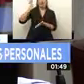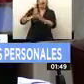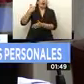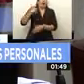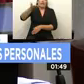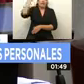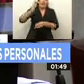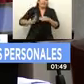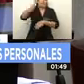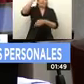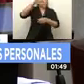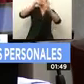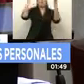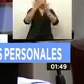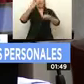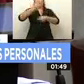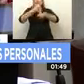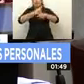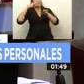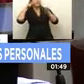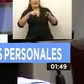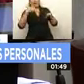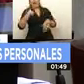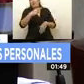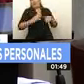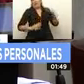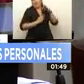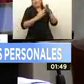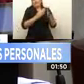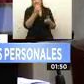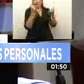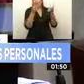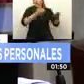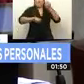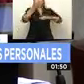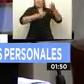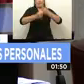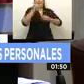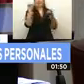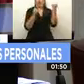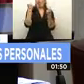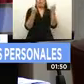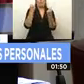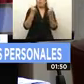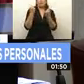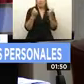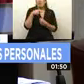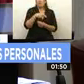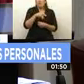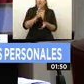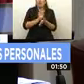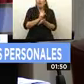mundo éramos el primer país del mundo en una economía absolutamente